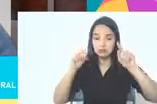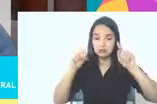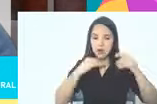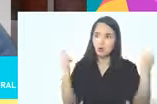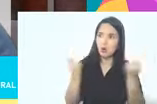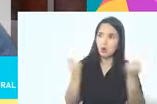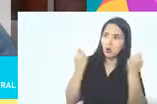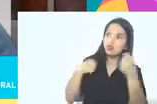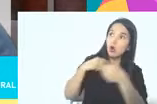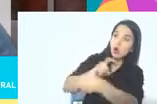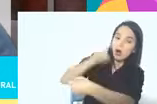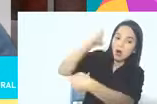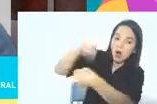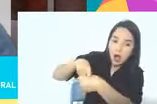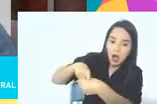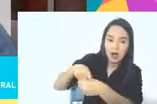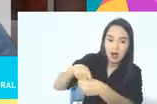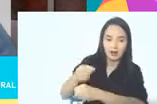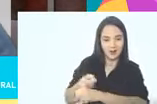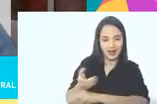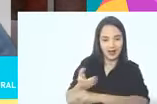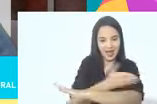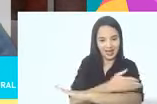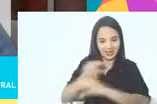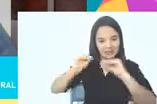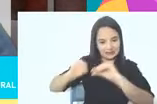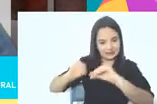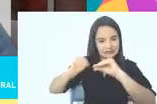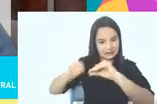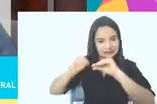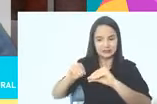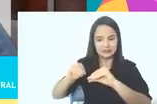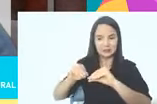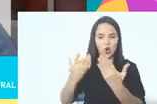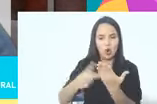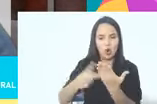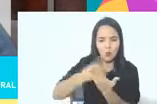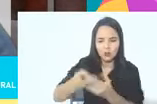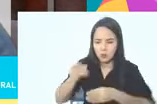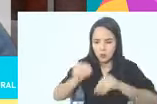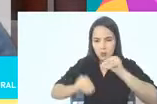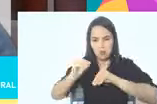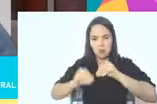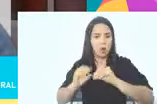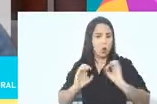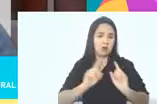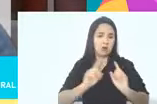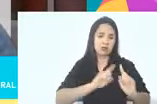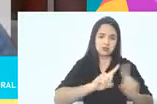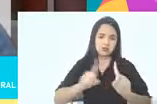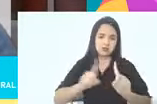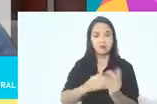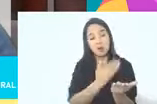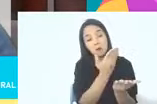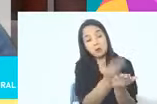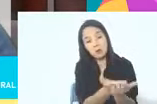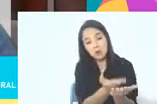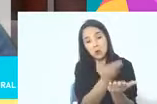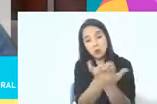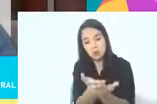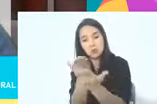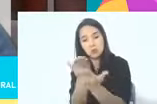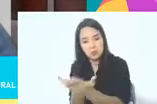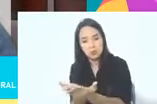rectores de instituciones educativas, el alcalde, el secretario de cultura, y todas